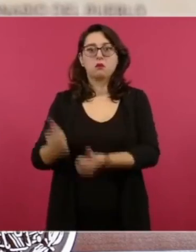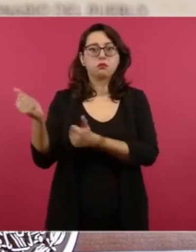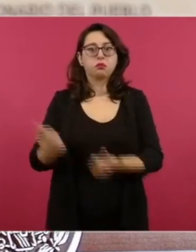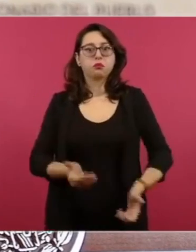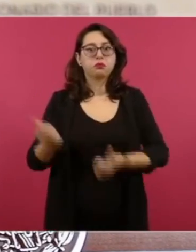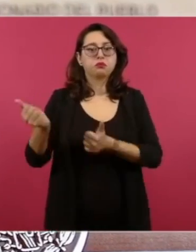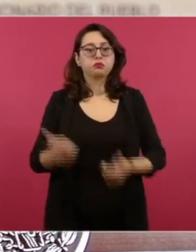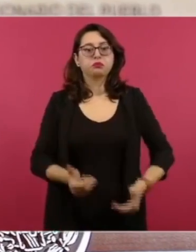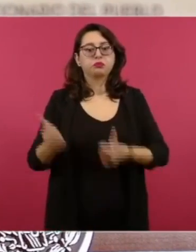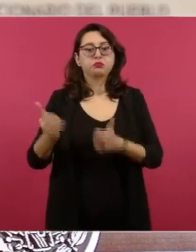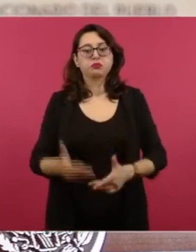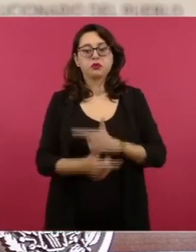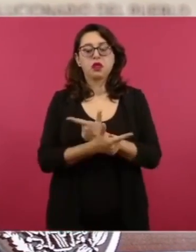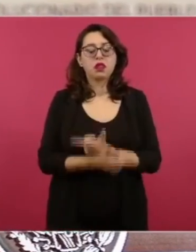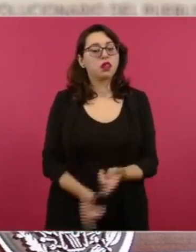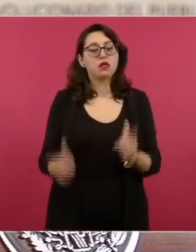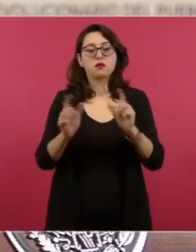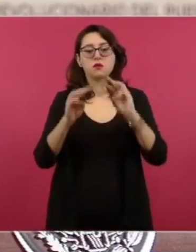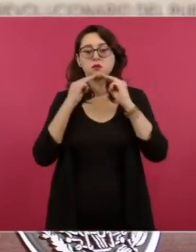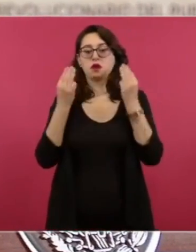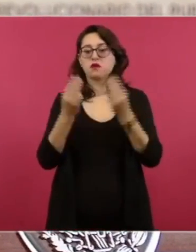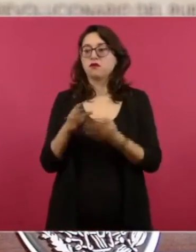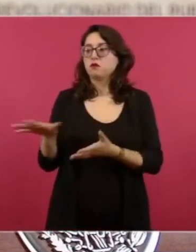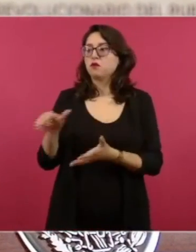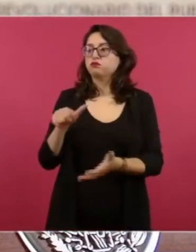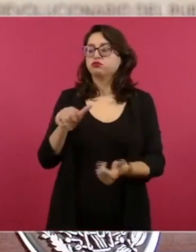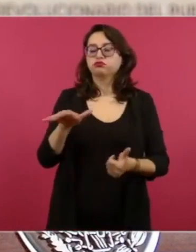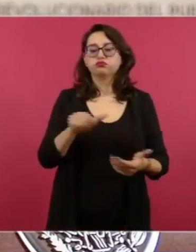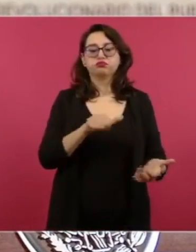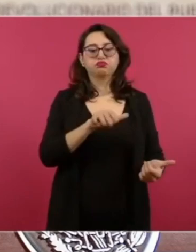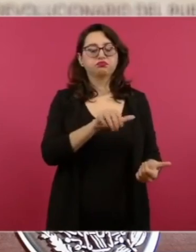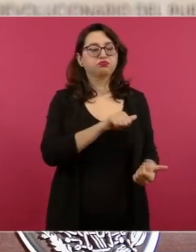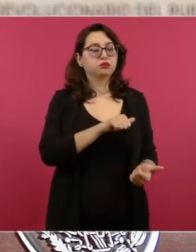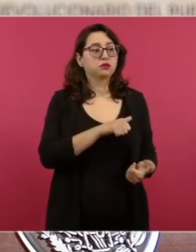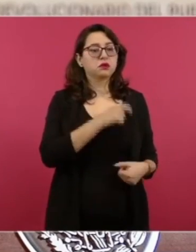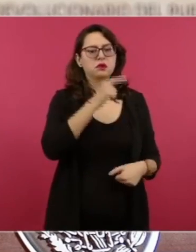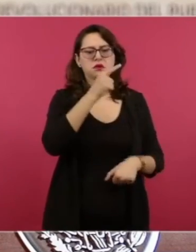México. Y el aeropuerto, repito, tenía categoría 1.